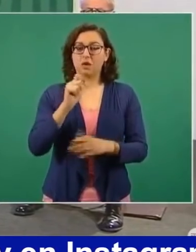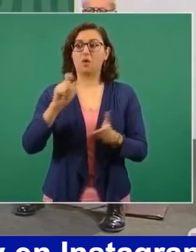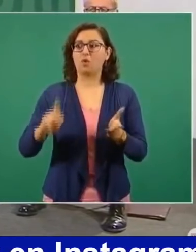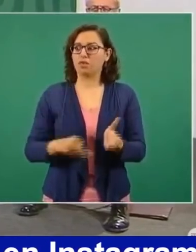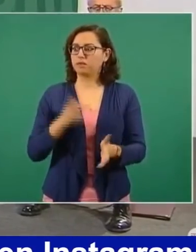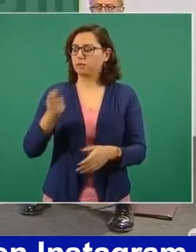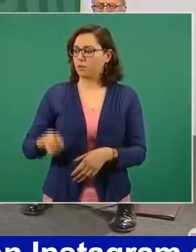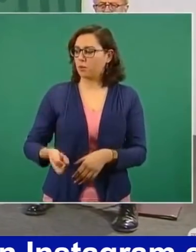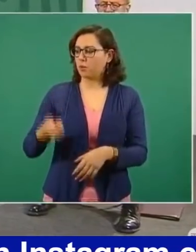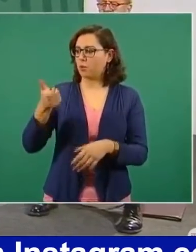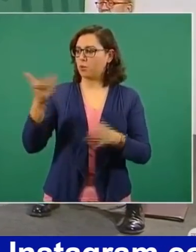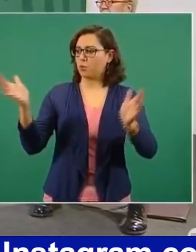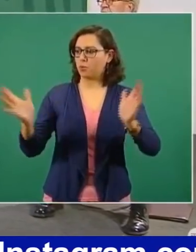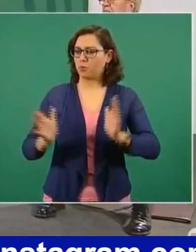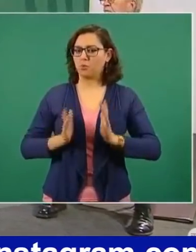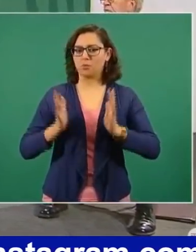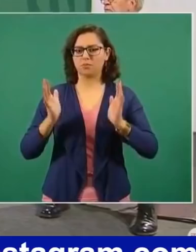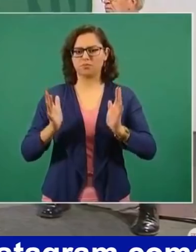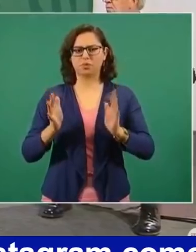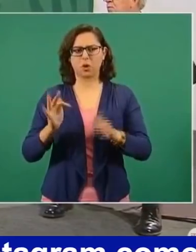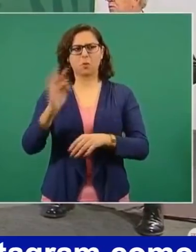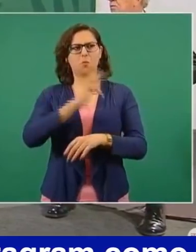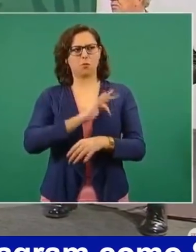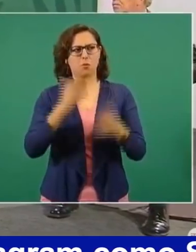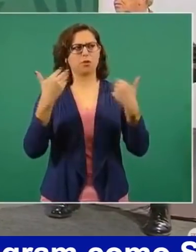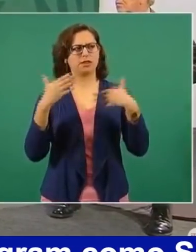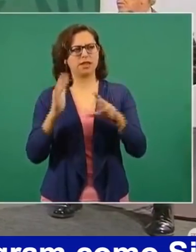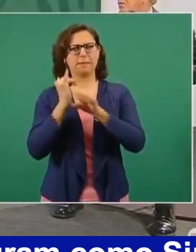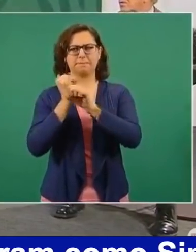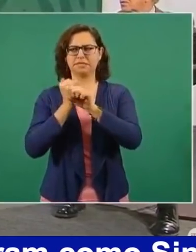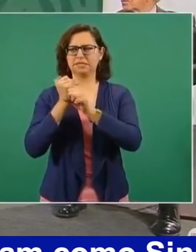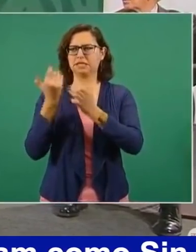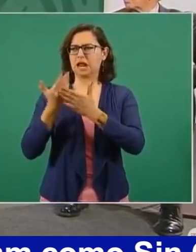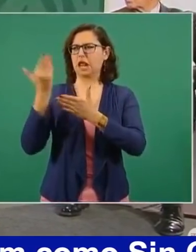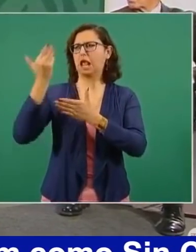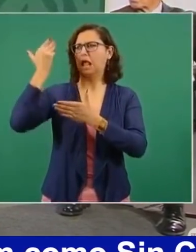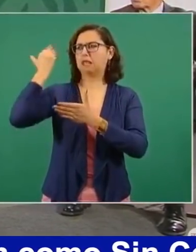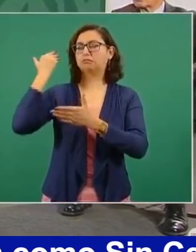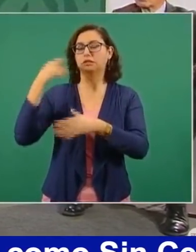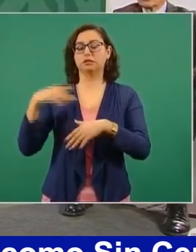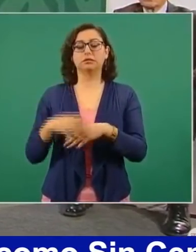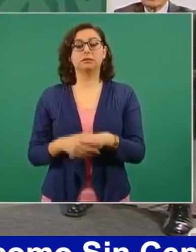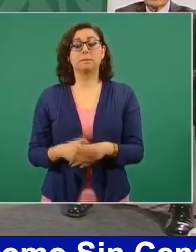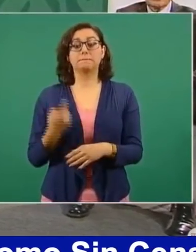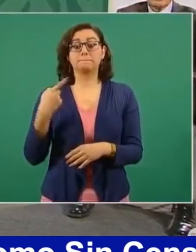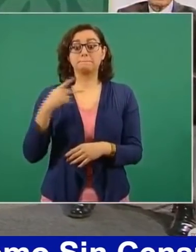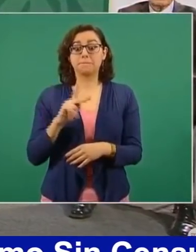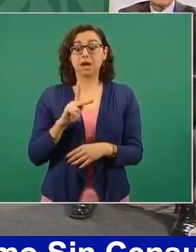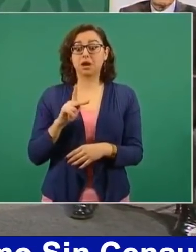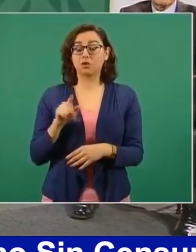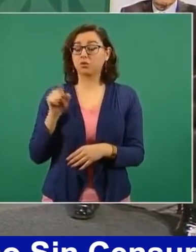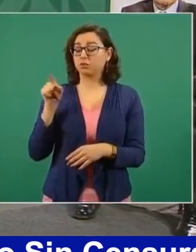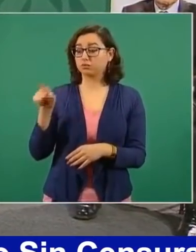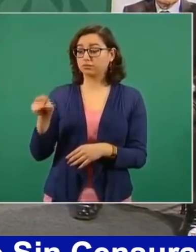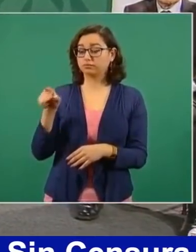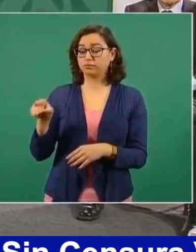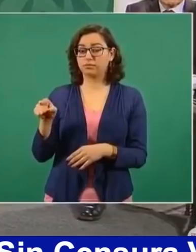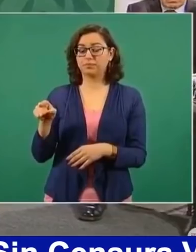Sería bueno ver otros casos, pero es la devolución